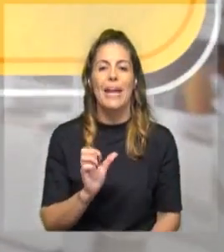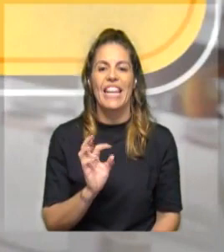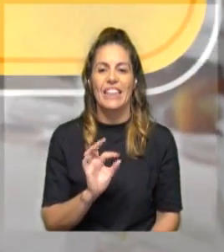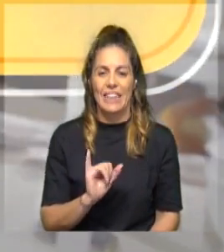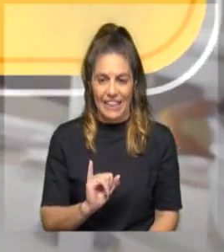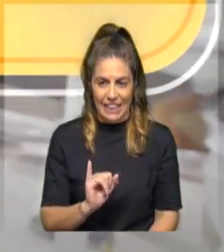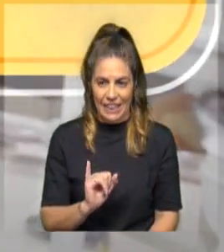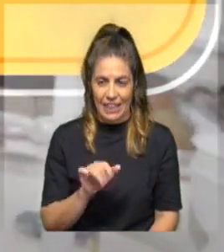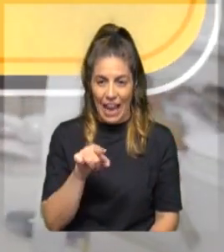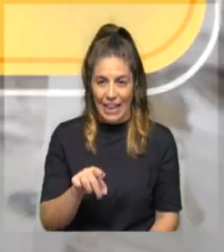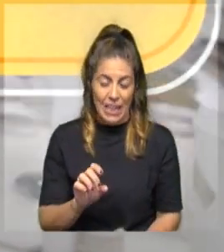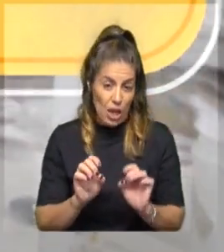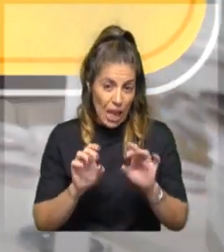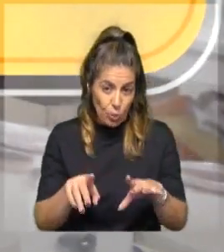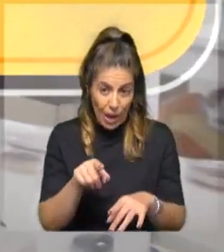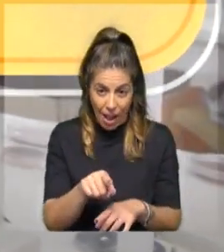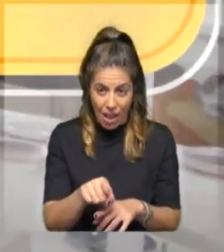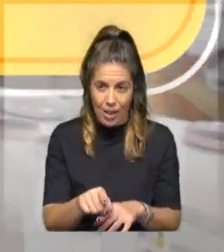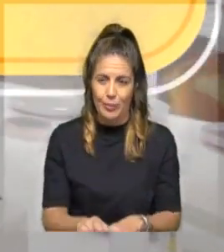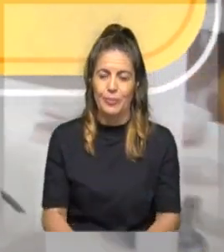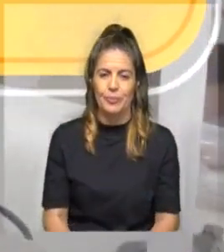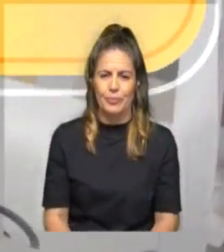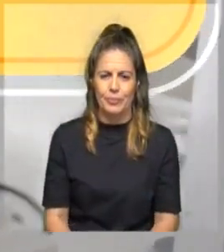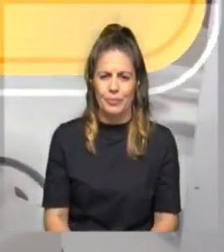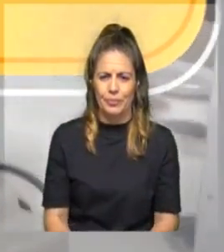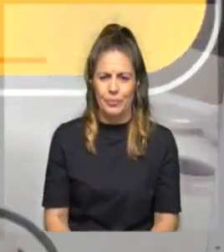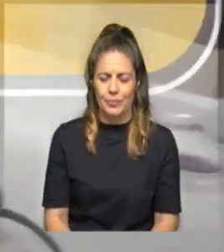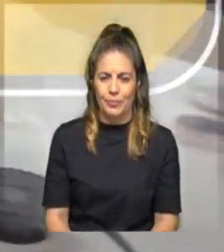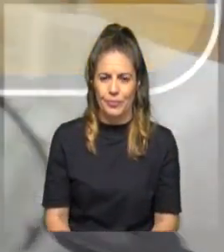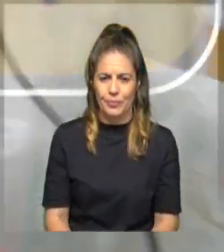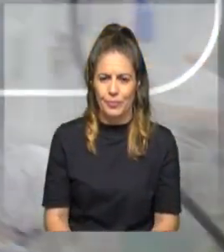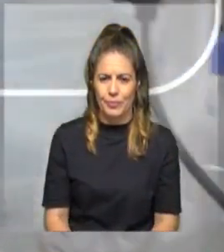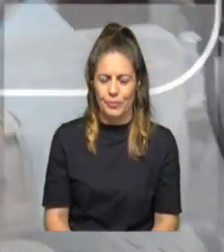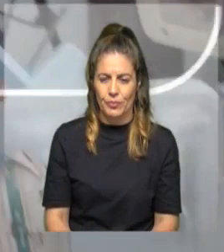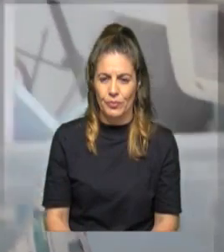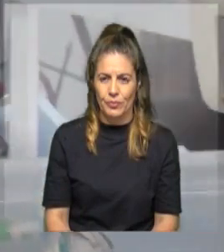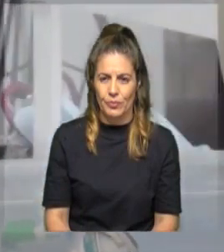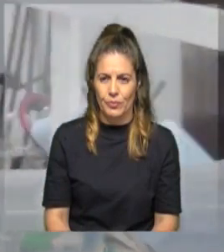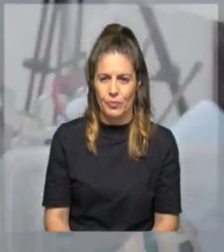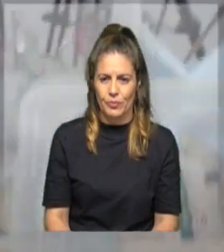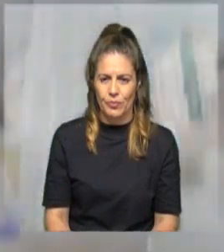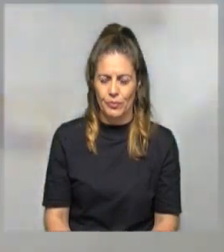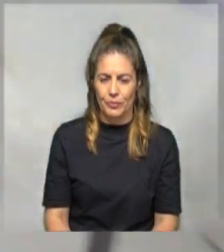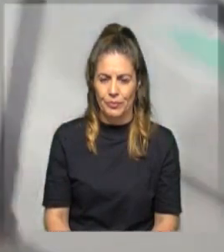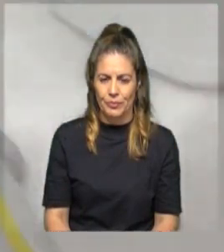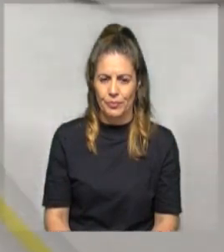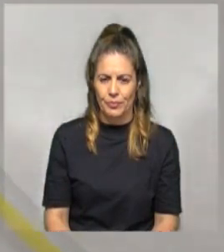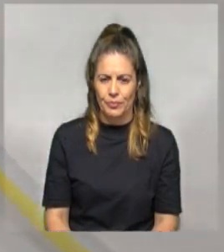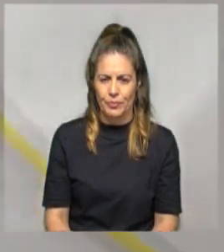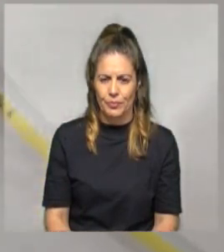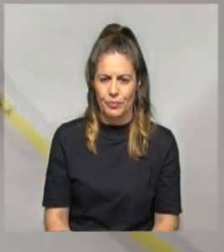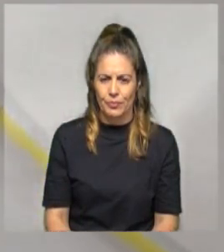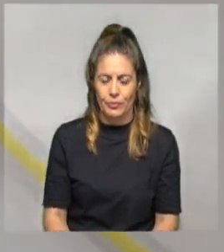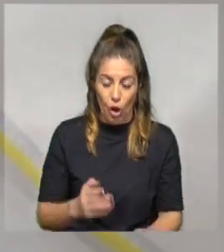donde el cultivo está puro, lo hacemos crecer en un medio de cultivo, como por ejemplo este.